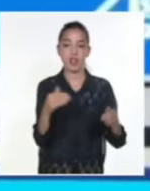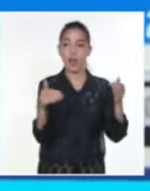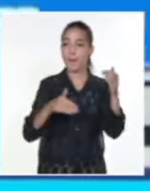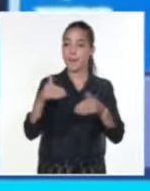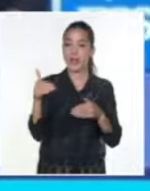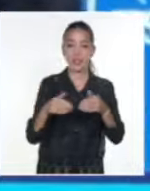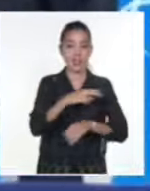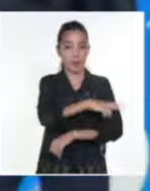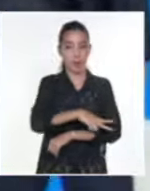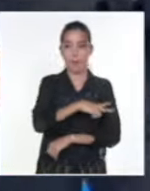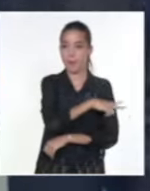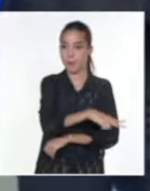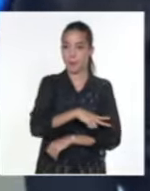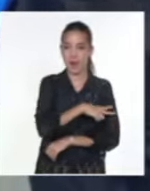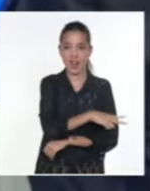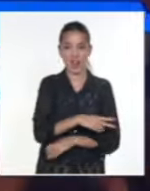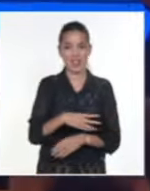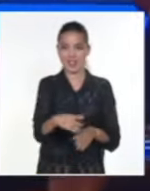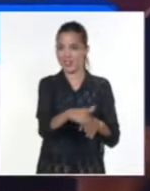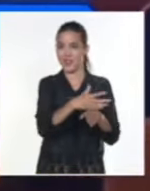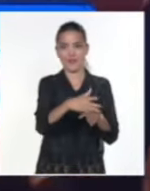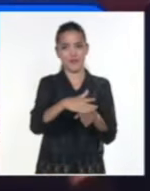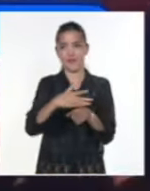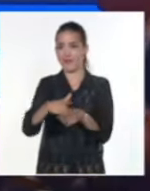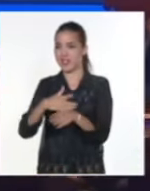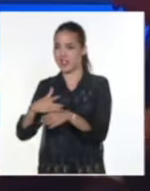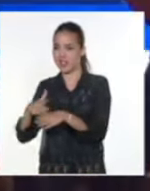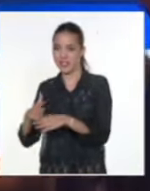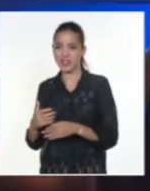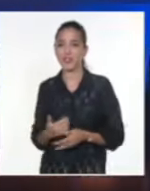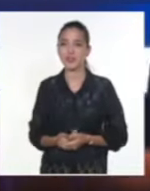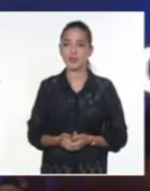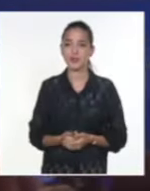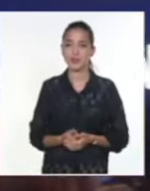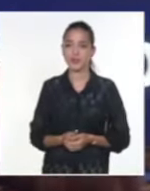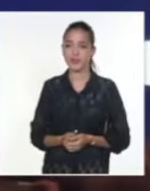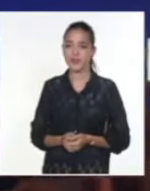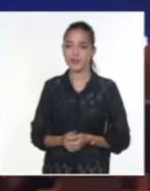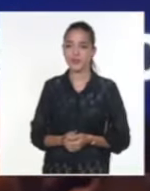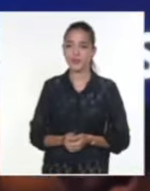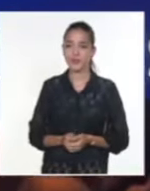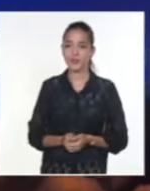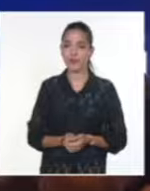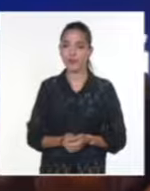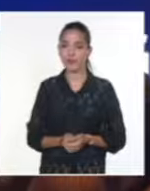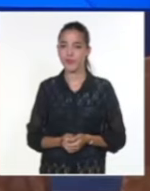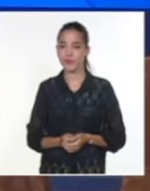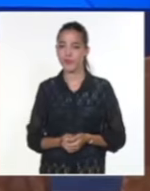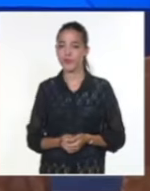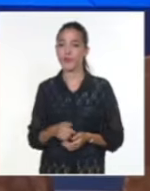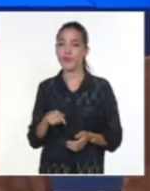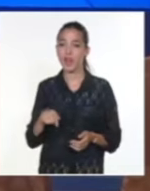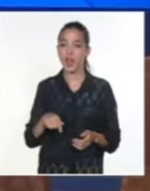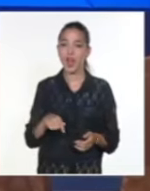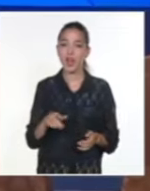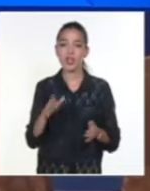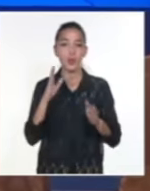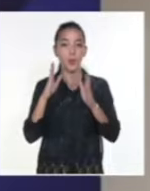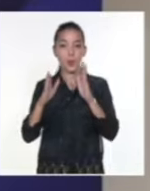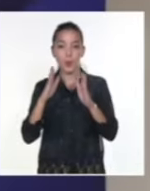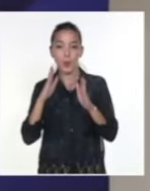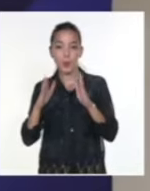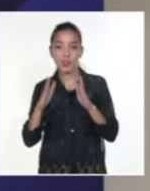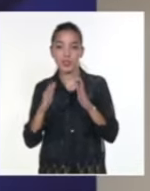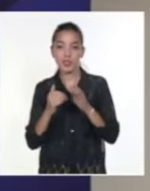que le suministra para atacar objetivos en suelo ruso, con ciertas condiciones. En este contexto, Zelensky acusó al